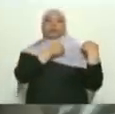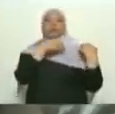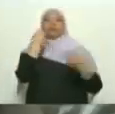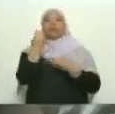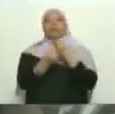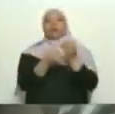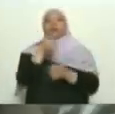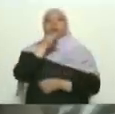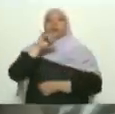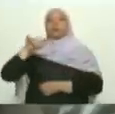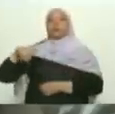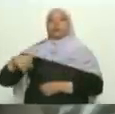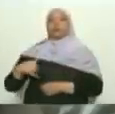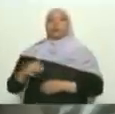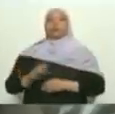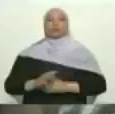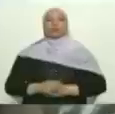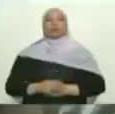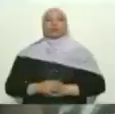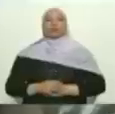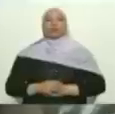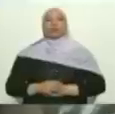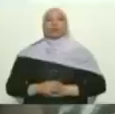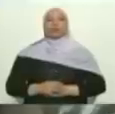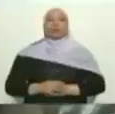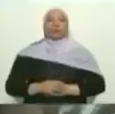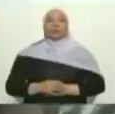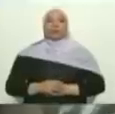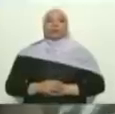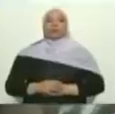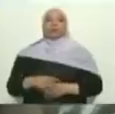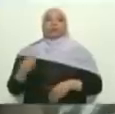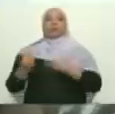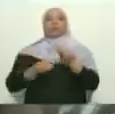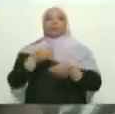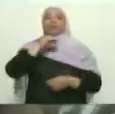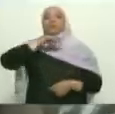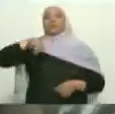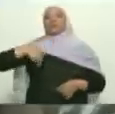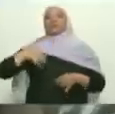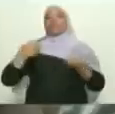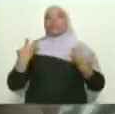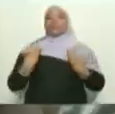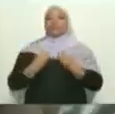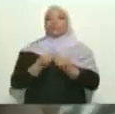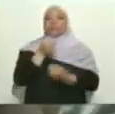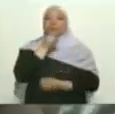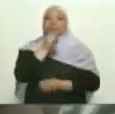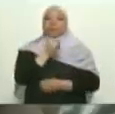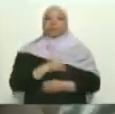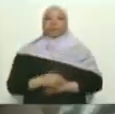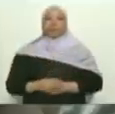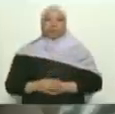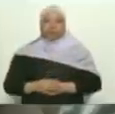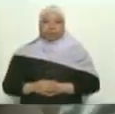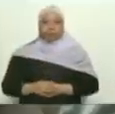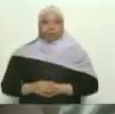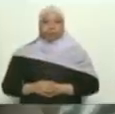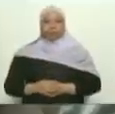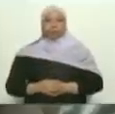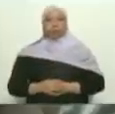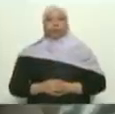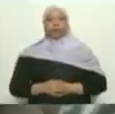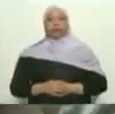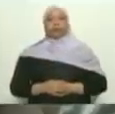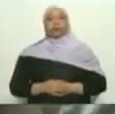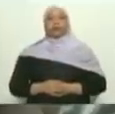presidente, uno de ellos, de querer ser ministro, de querer, o sea, eso es algo,